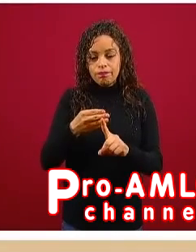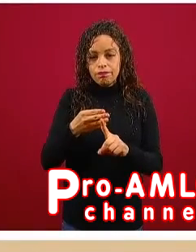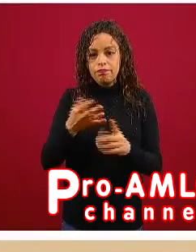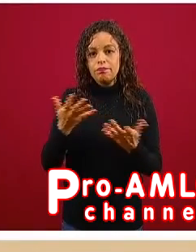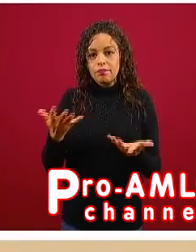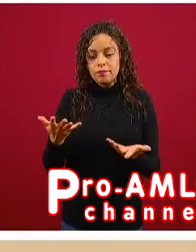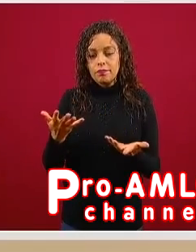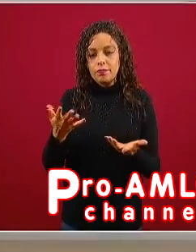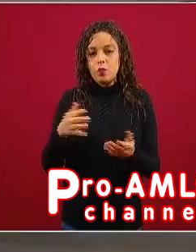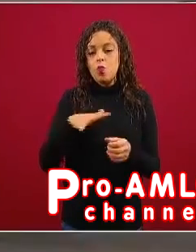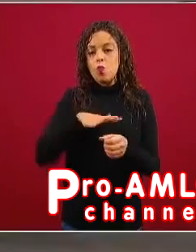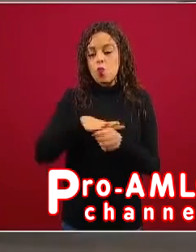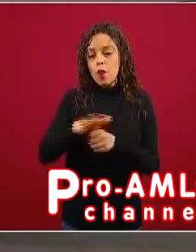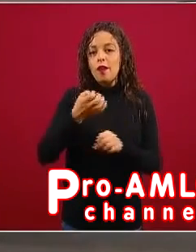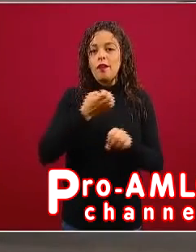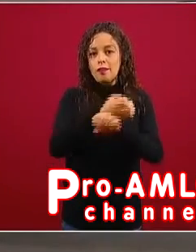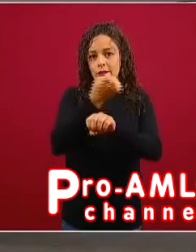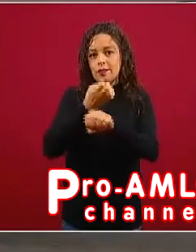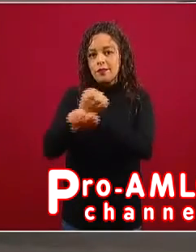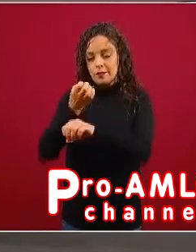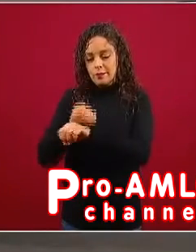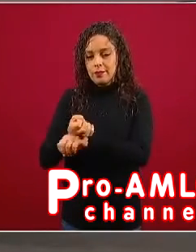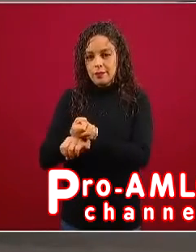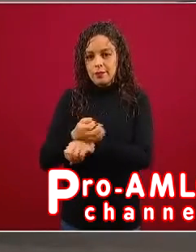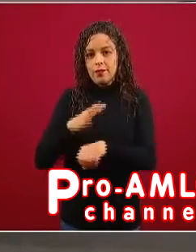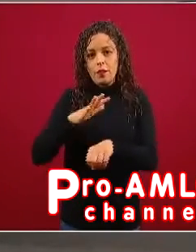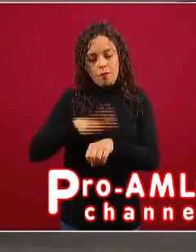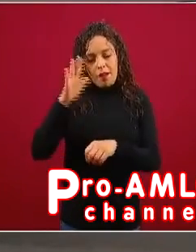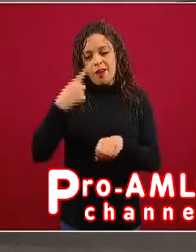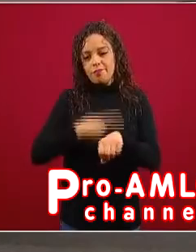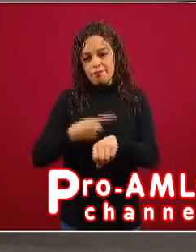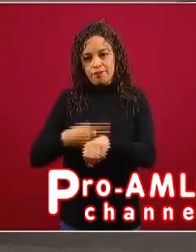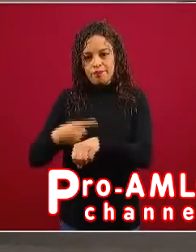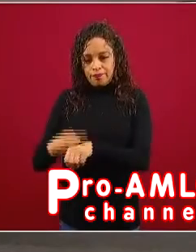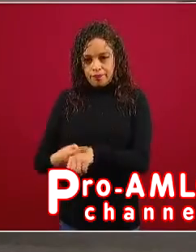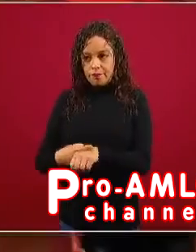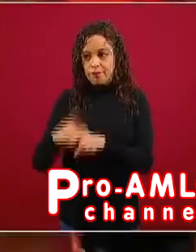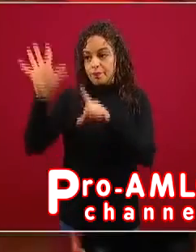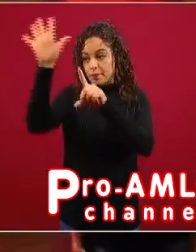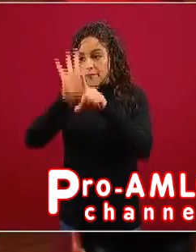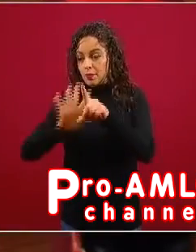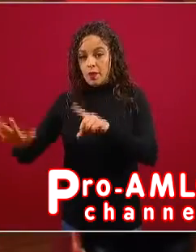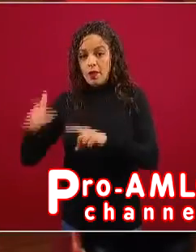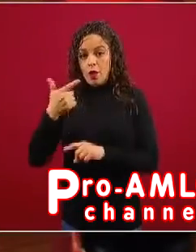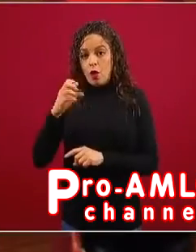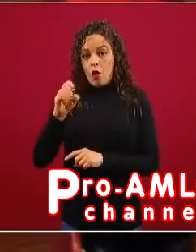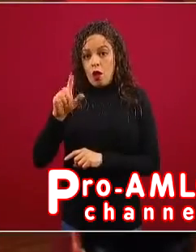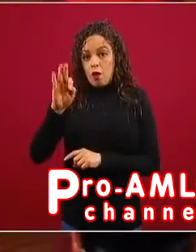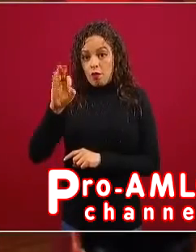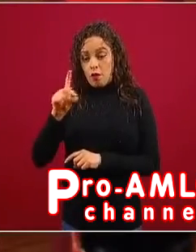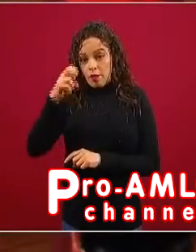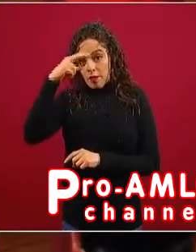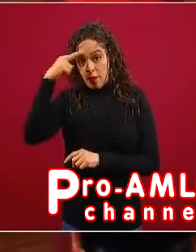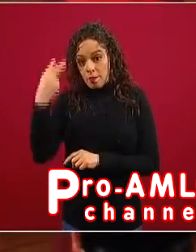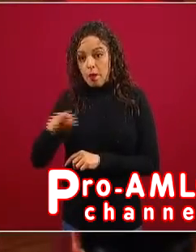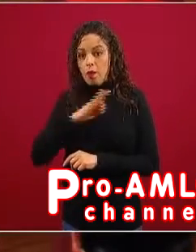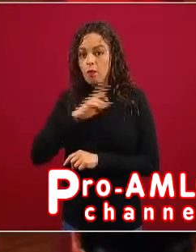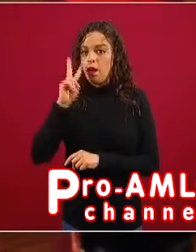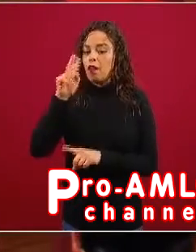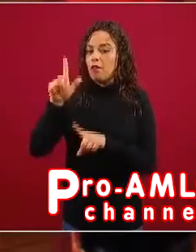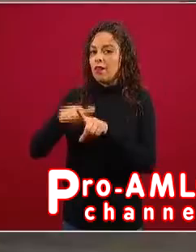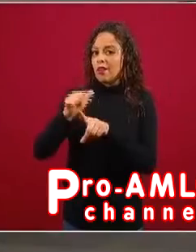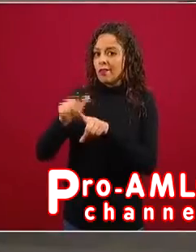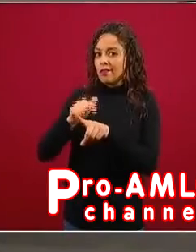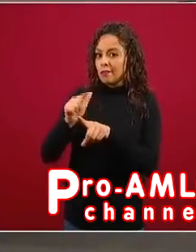federativas. Y bueno, vemos cómo también un poco ya la costa del Golfo de México se empieza a pintar un poquito de colores